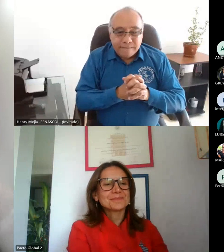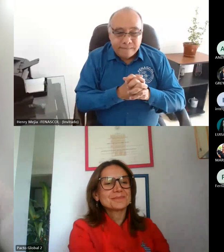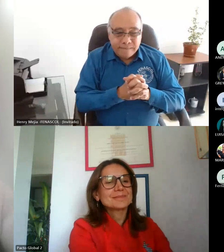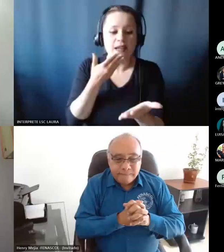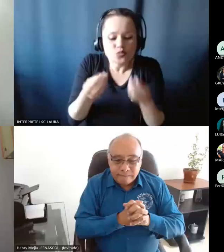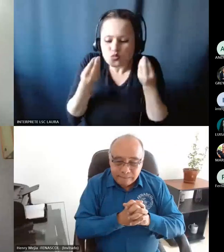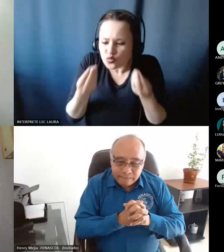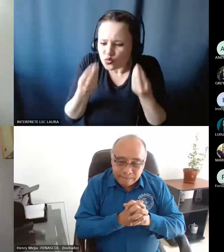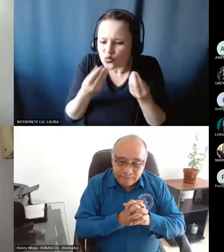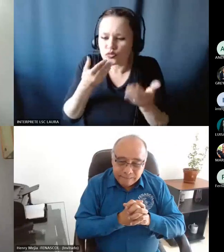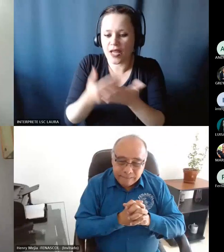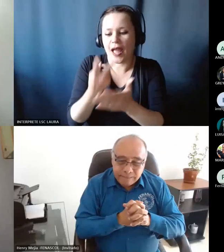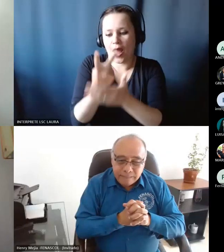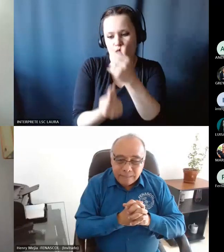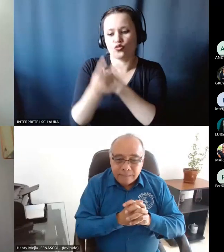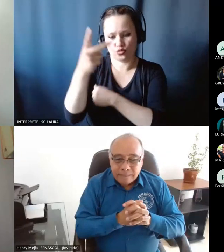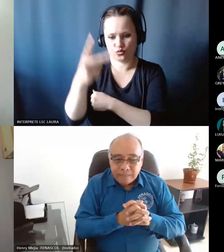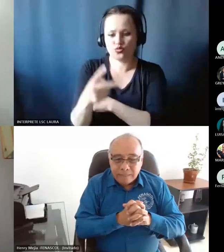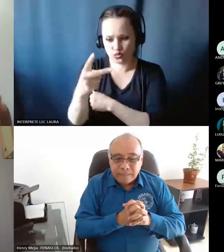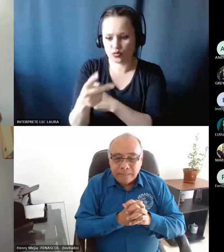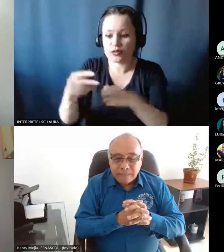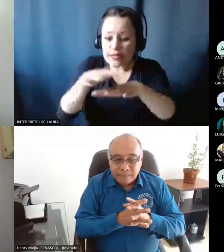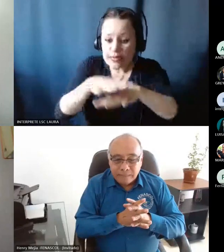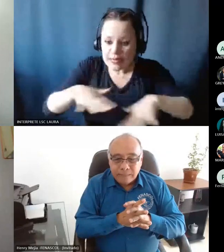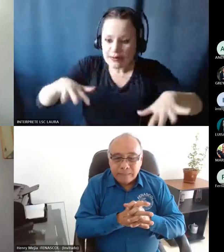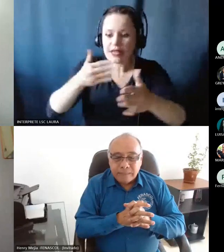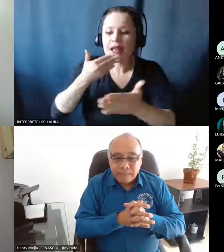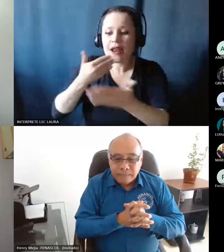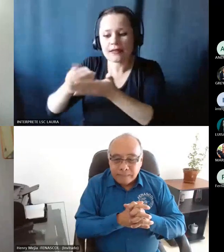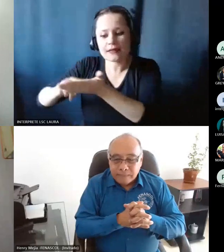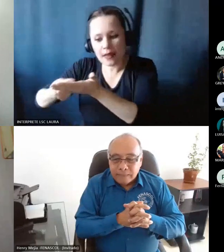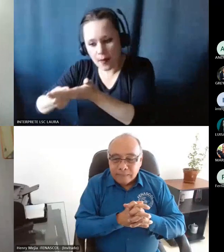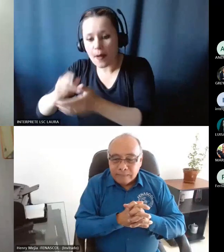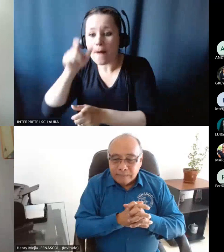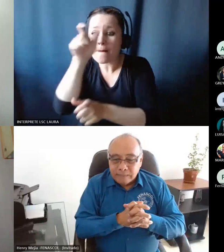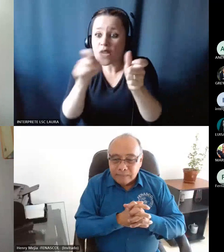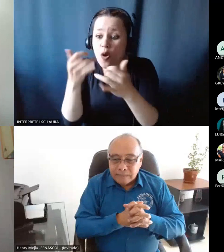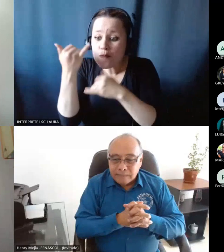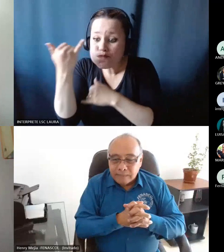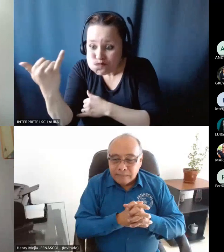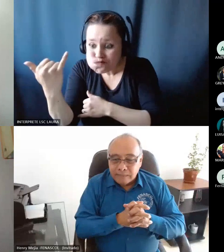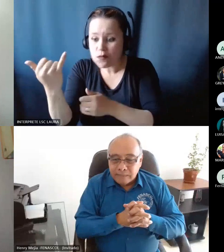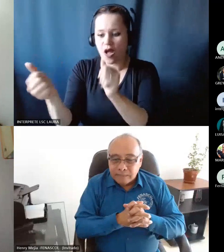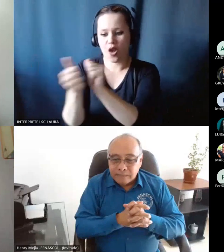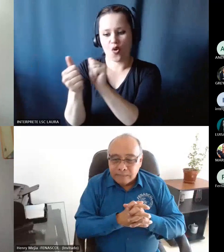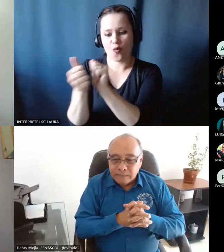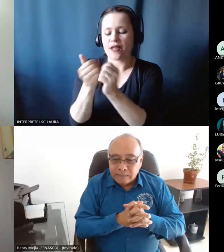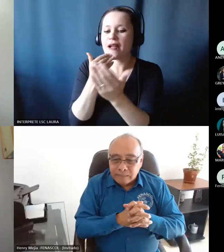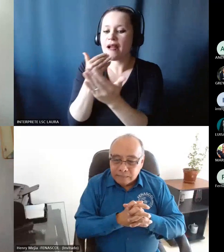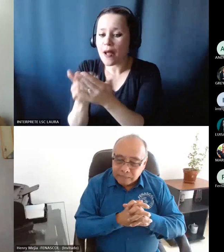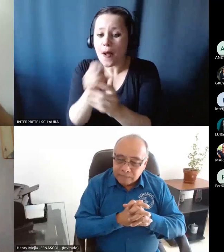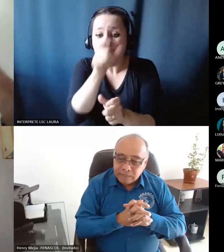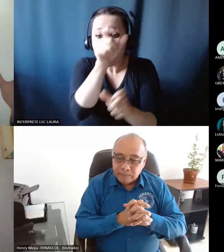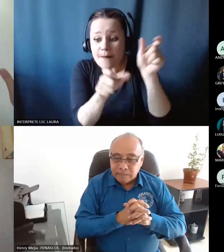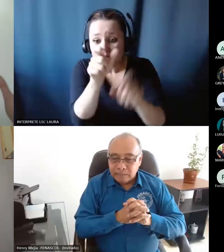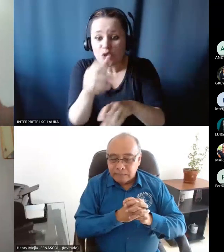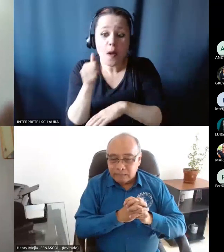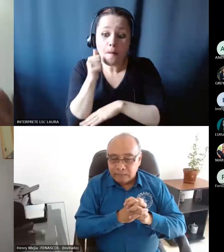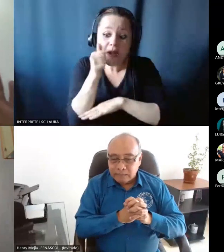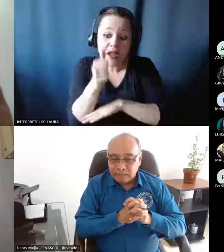gracias ambos por este espacio a los intérpretes a las personas que nos acompañaron a las personas que lo van a ver